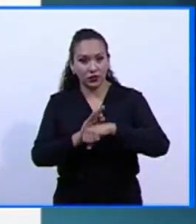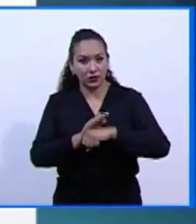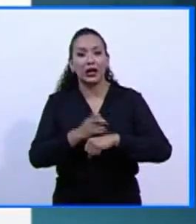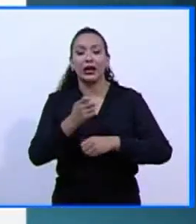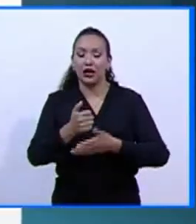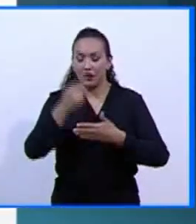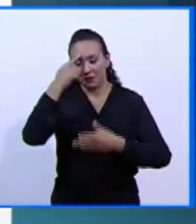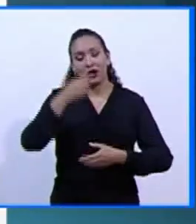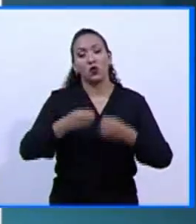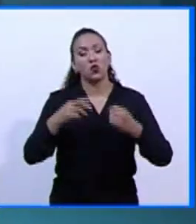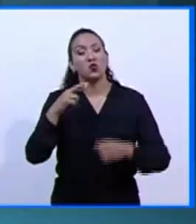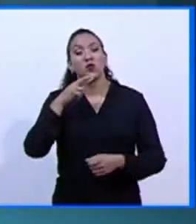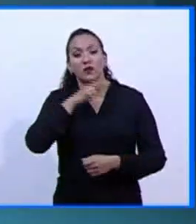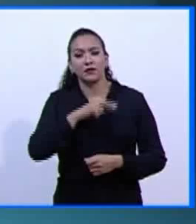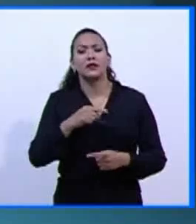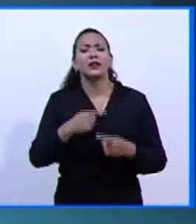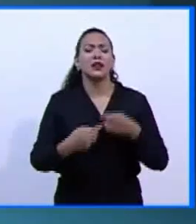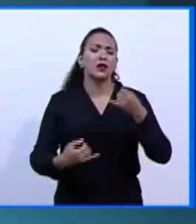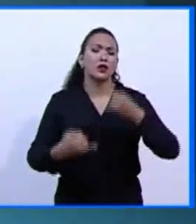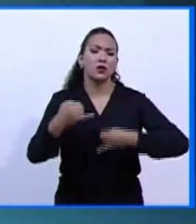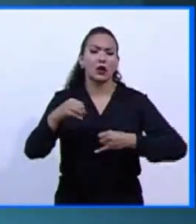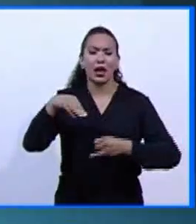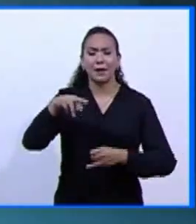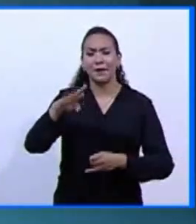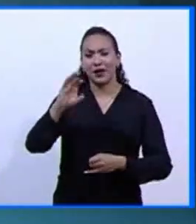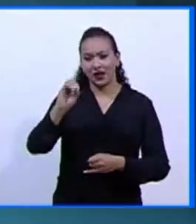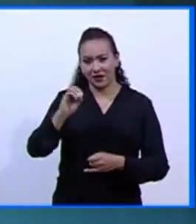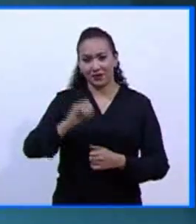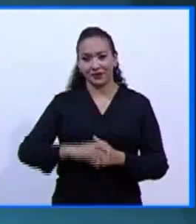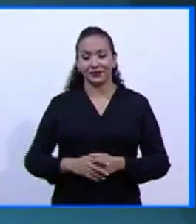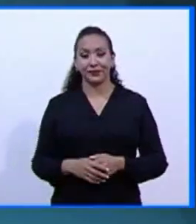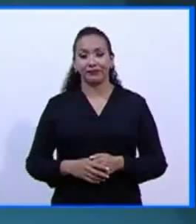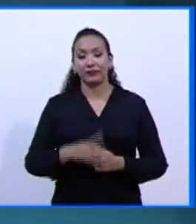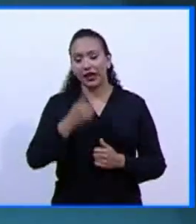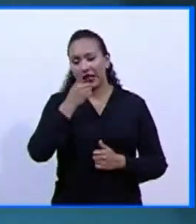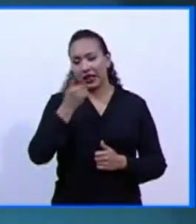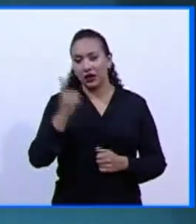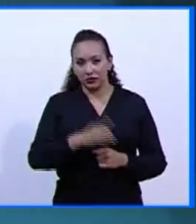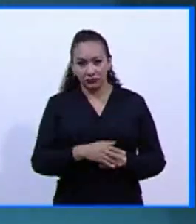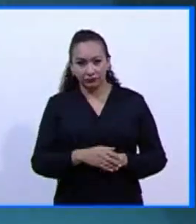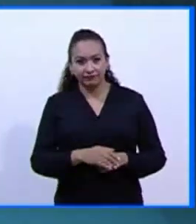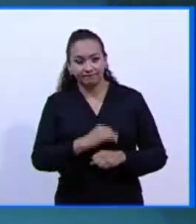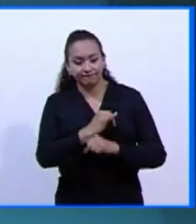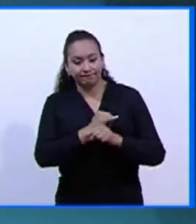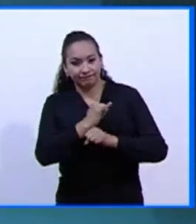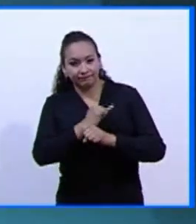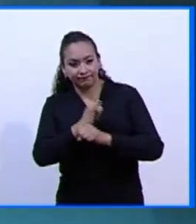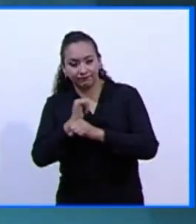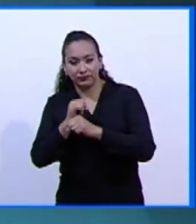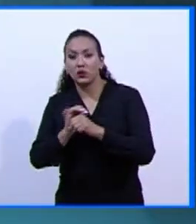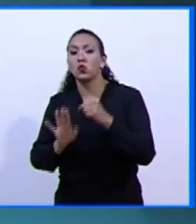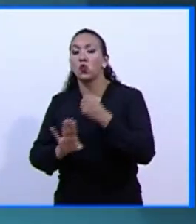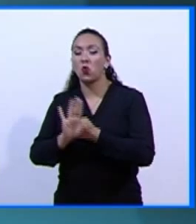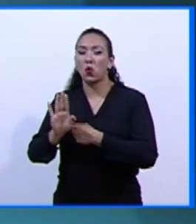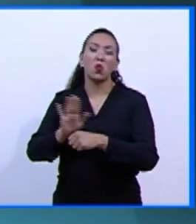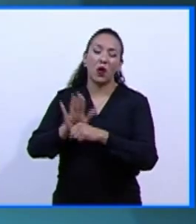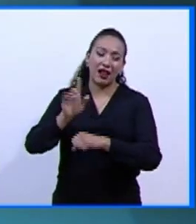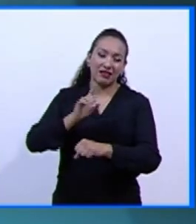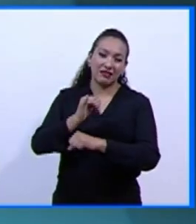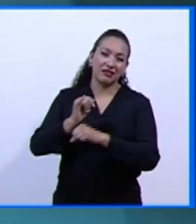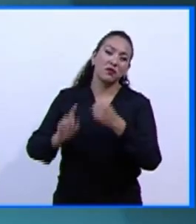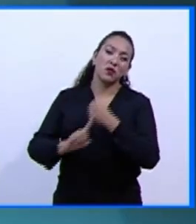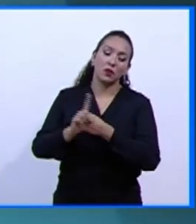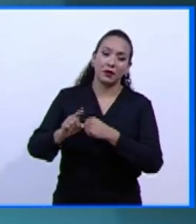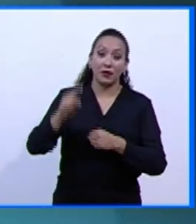Pronta, del juez de distrito Mario de la Medina Soto, que explora los contratiempos que pueden existir durante un procedimiento